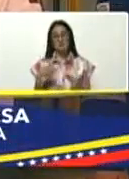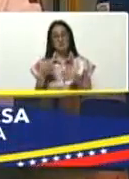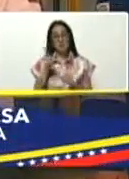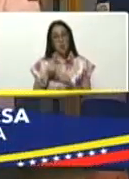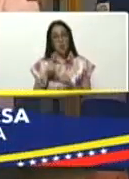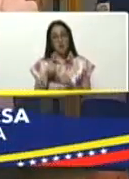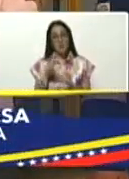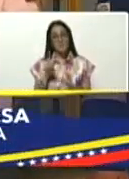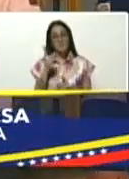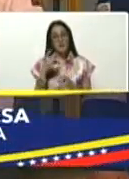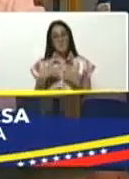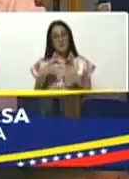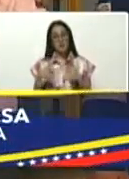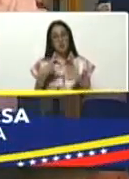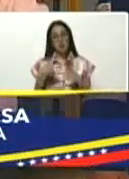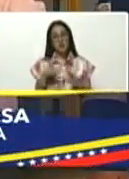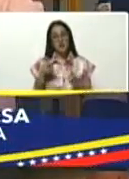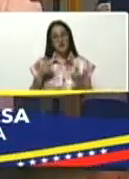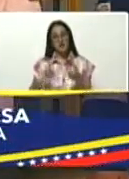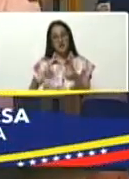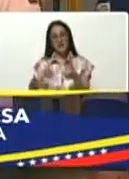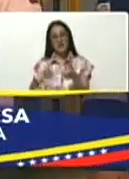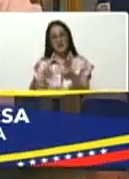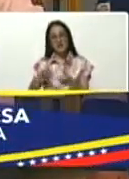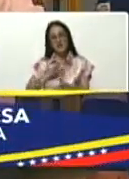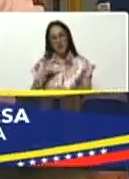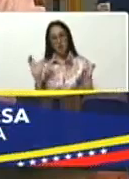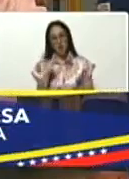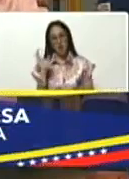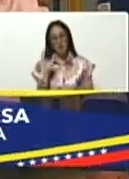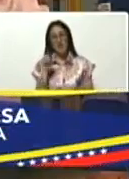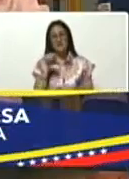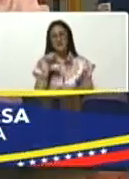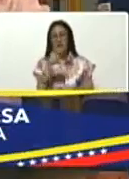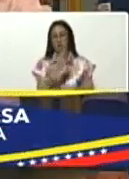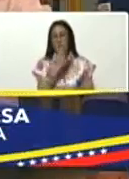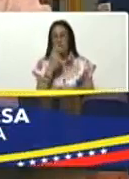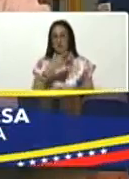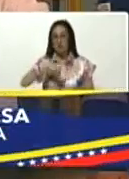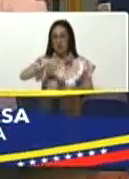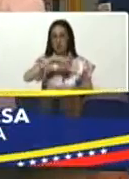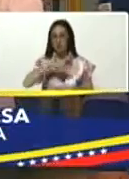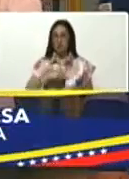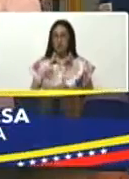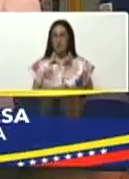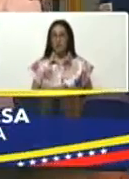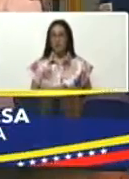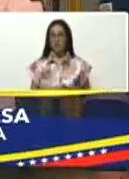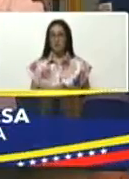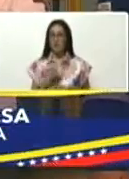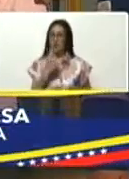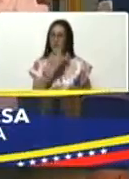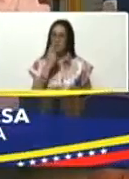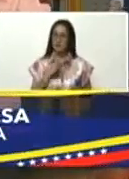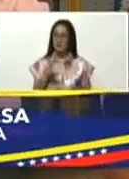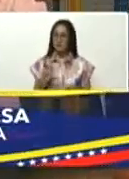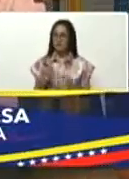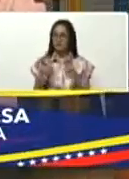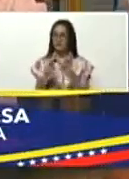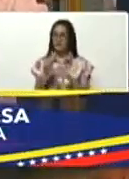la primera empresa productiva de fertilizantes de Colombia. Es el compromiso de nosotros, el compromiso de nuestra gerente